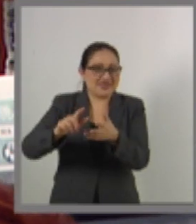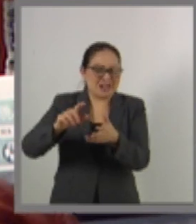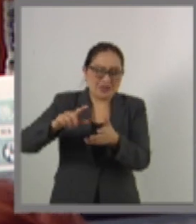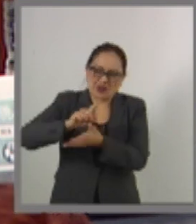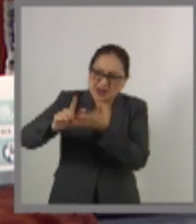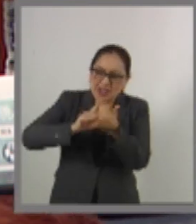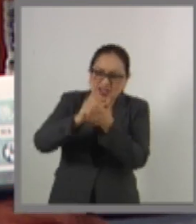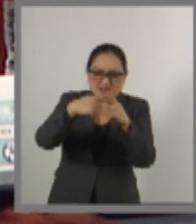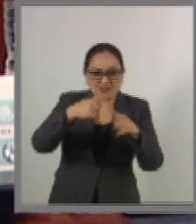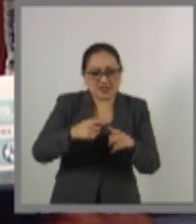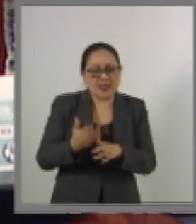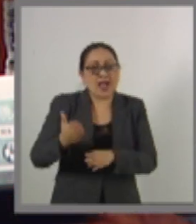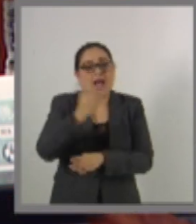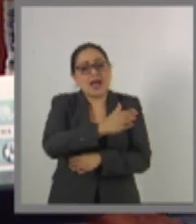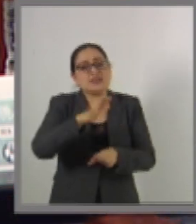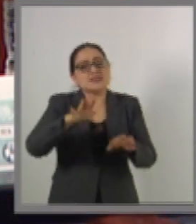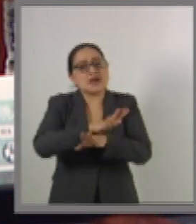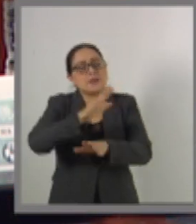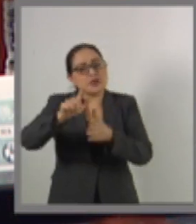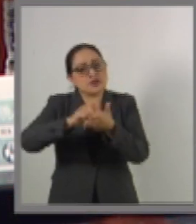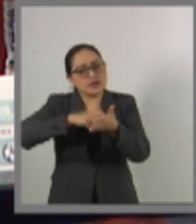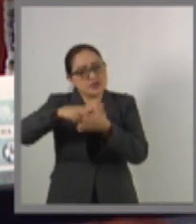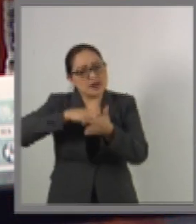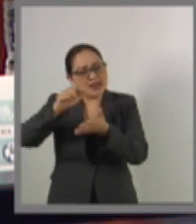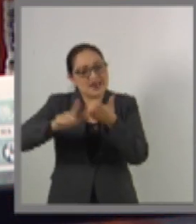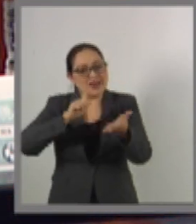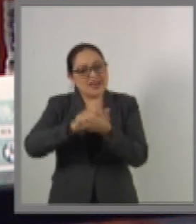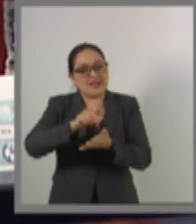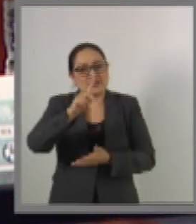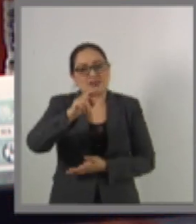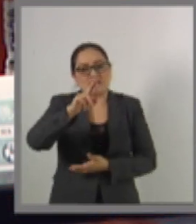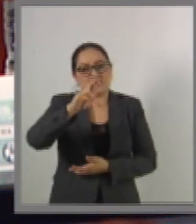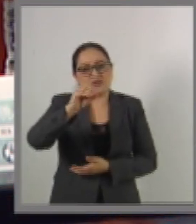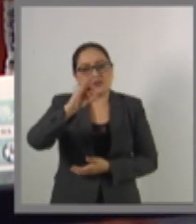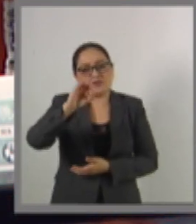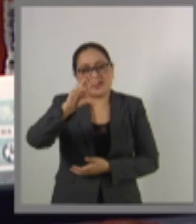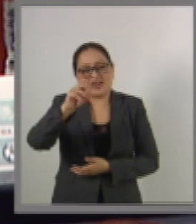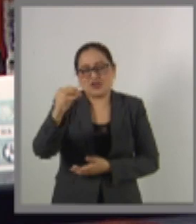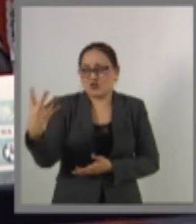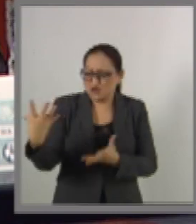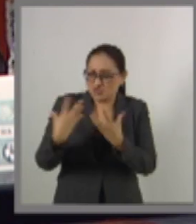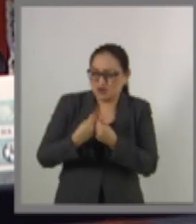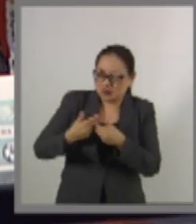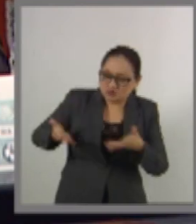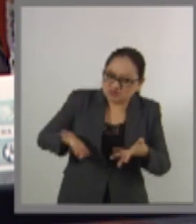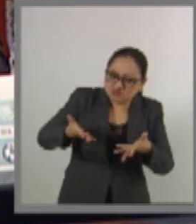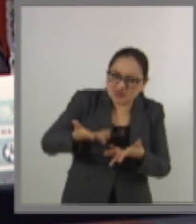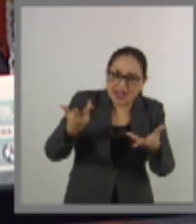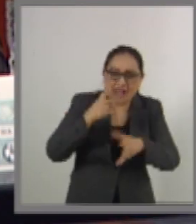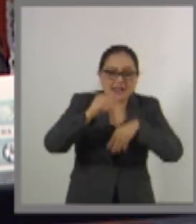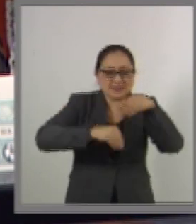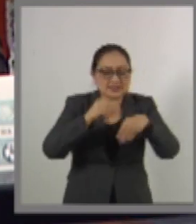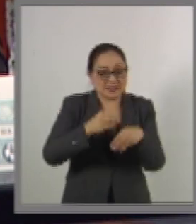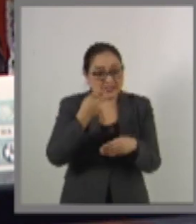rato, las reformas a la ley de Profeco que impulsamos juntos gracias a estos valores y a esta confianza y